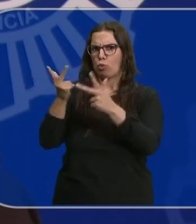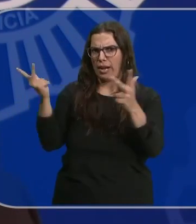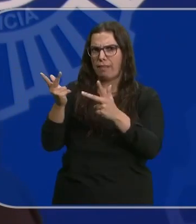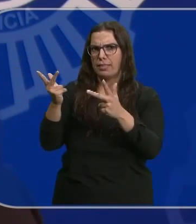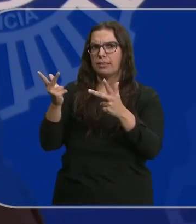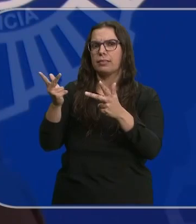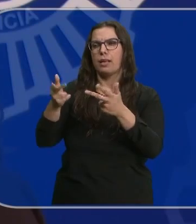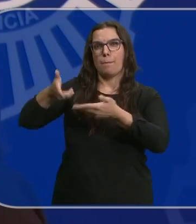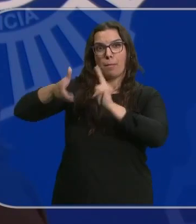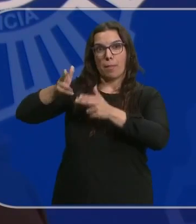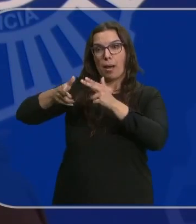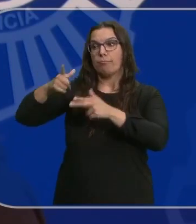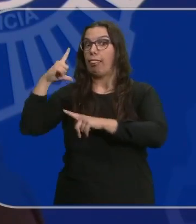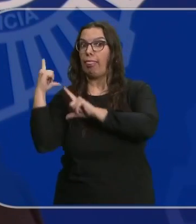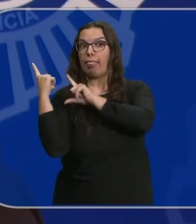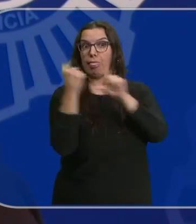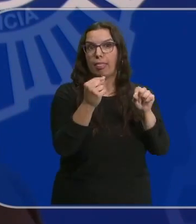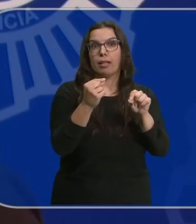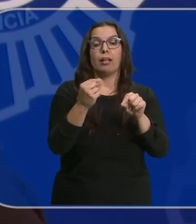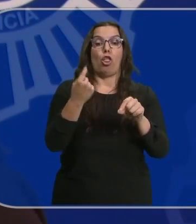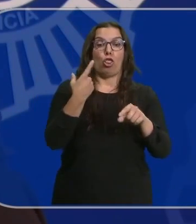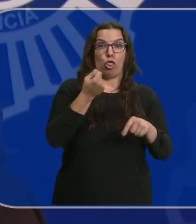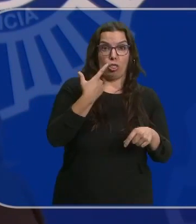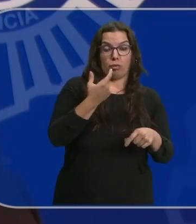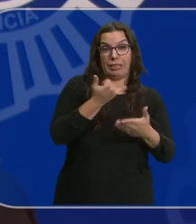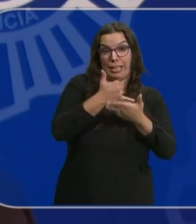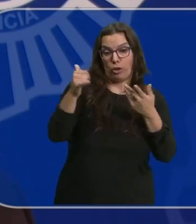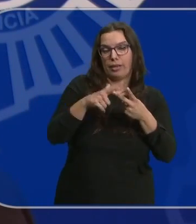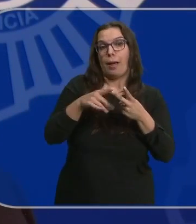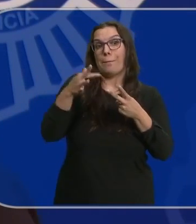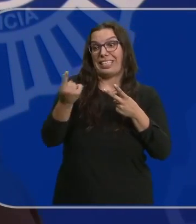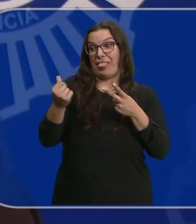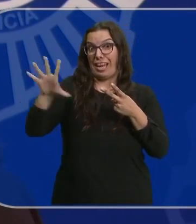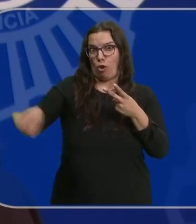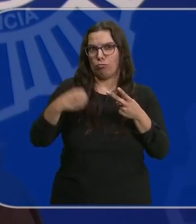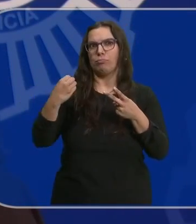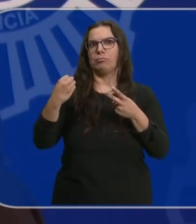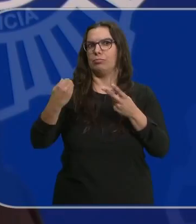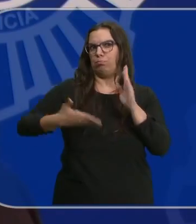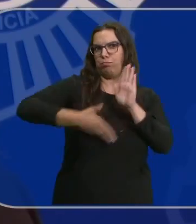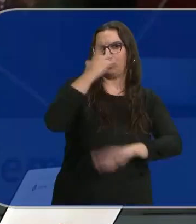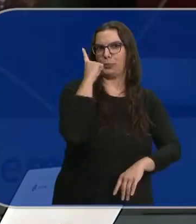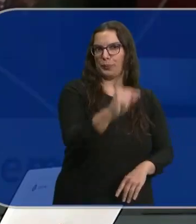graves y tras eso huyeron tanto con la droga como con el dinero de los compradores.